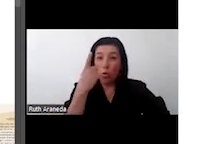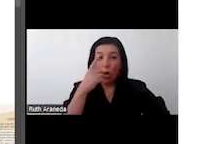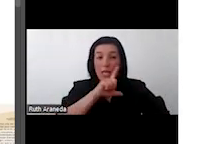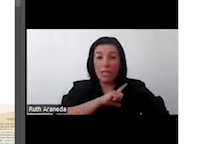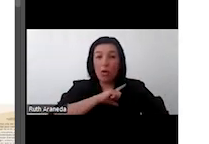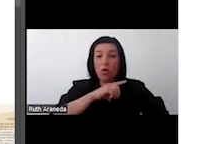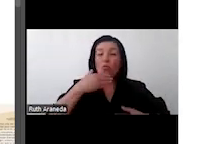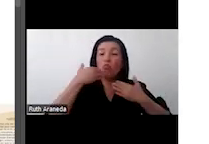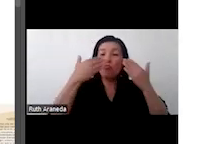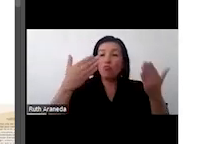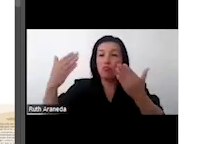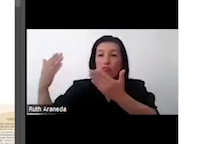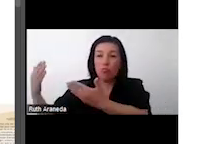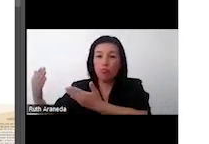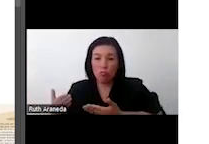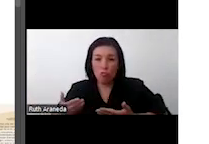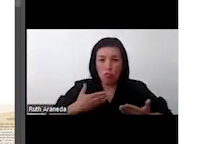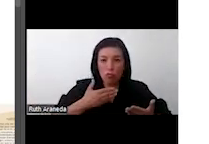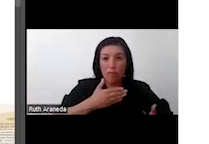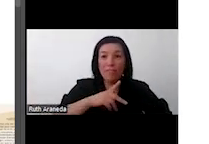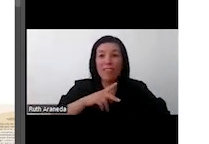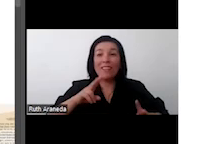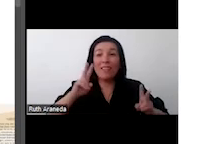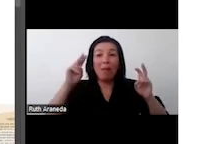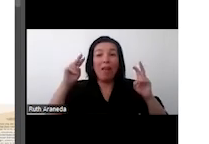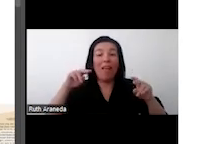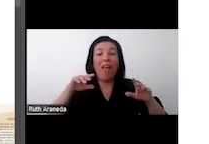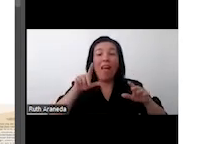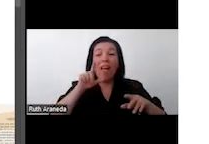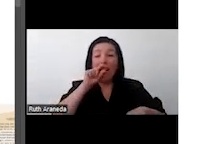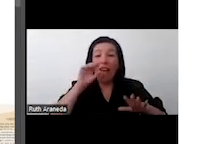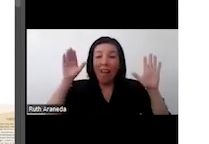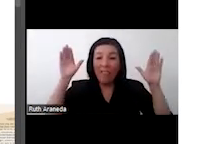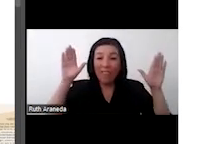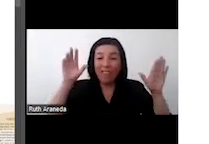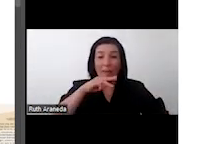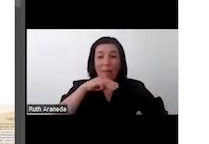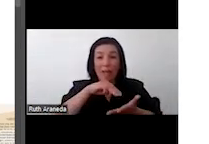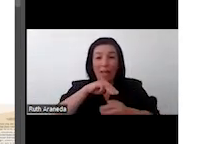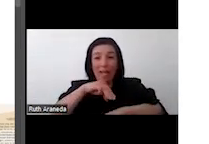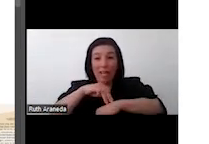lámina del AVE del Marga Marga. Fue un proyecto bastante